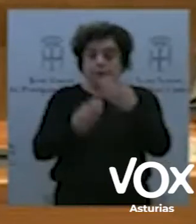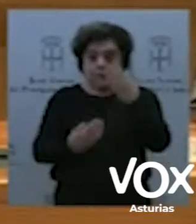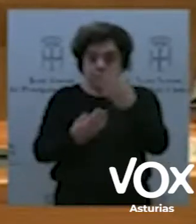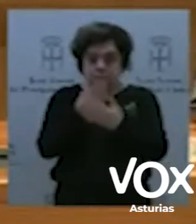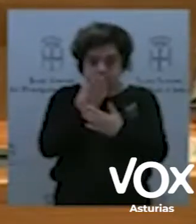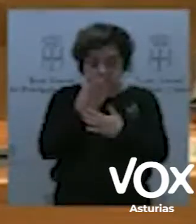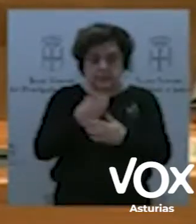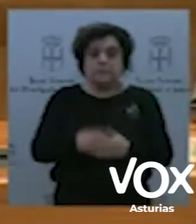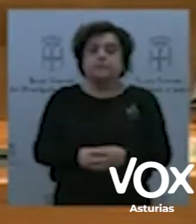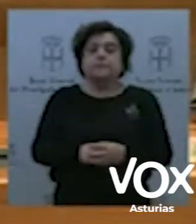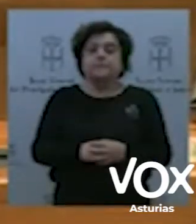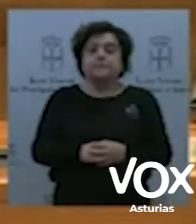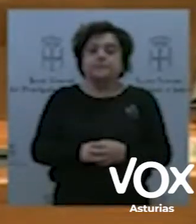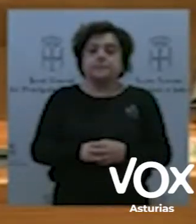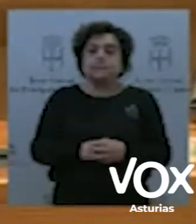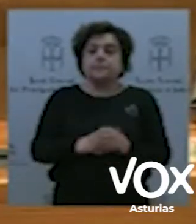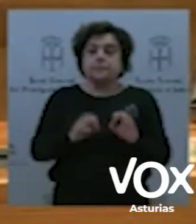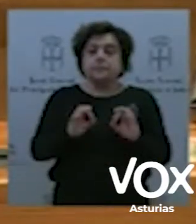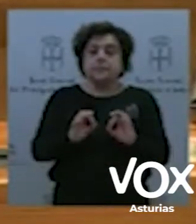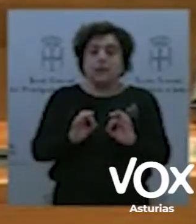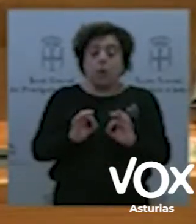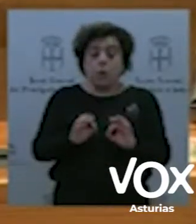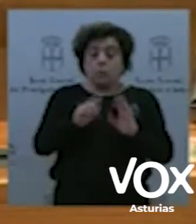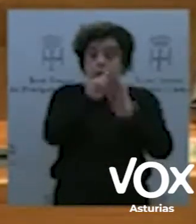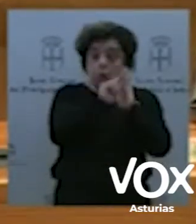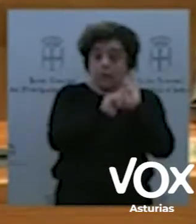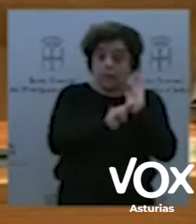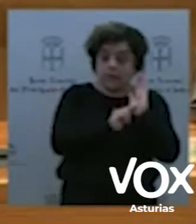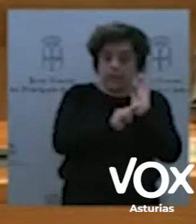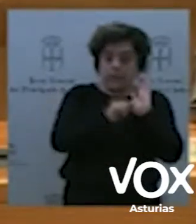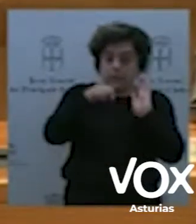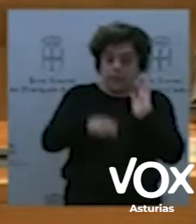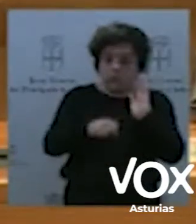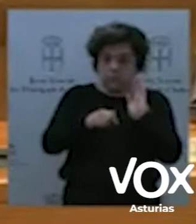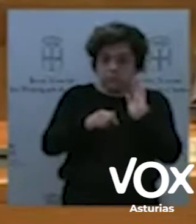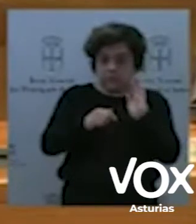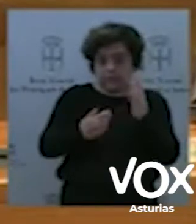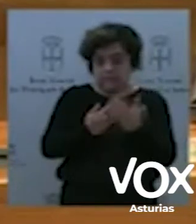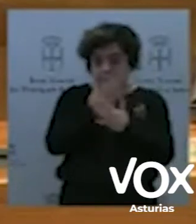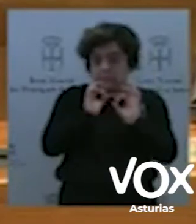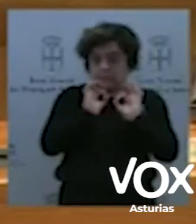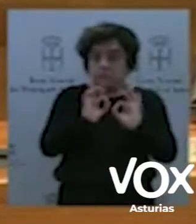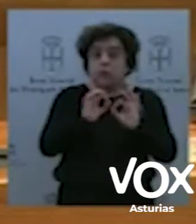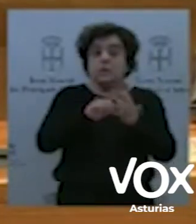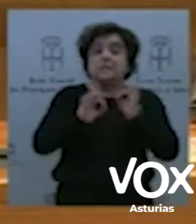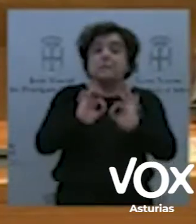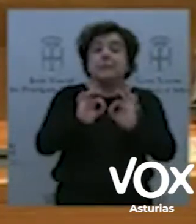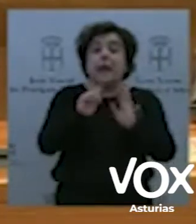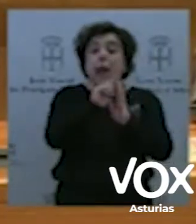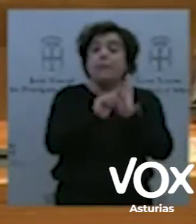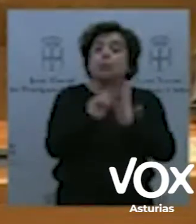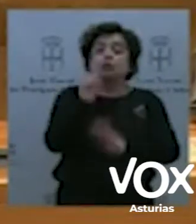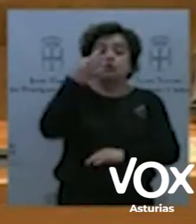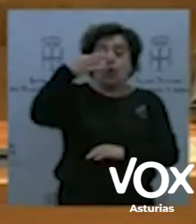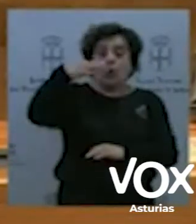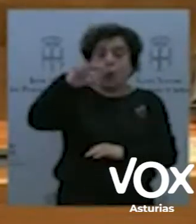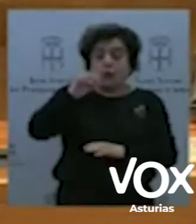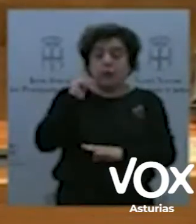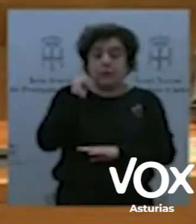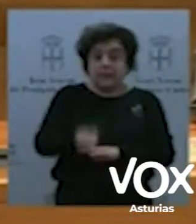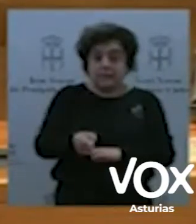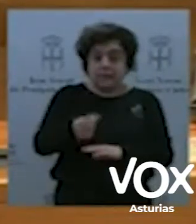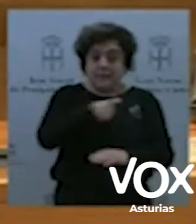En el orden del día de esta sesión extraordinaria se incluye como único punto el dictamen de la Comisión Especial No Permanente sobre